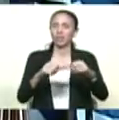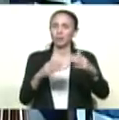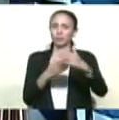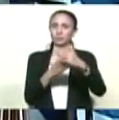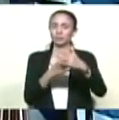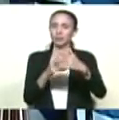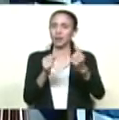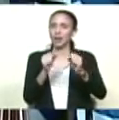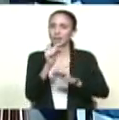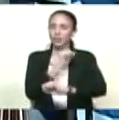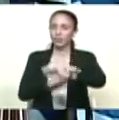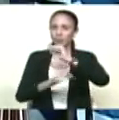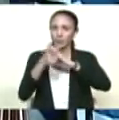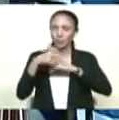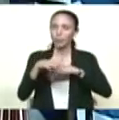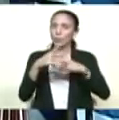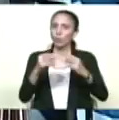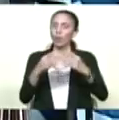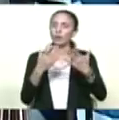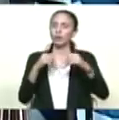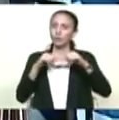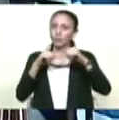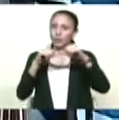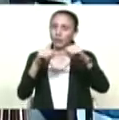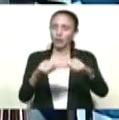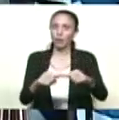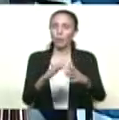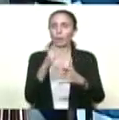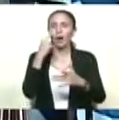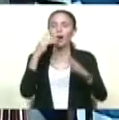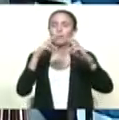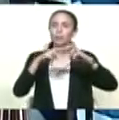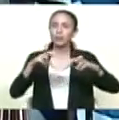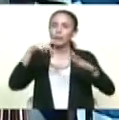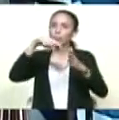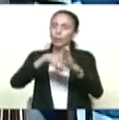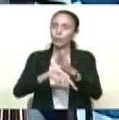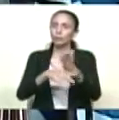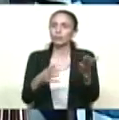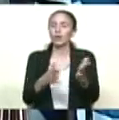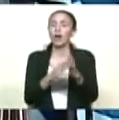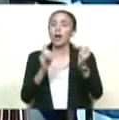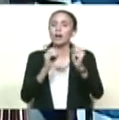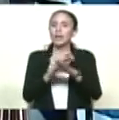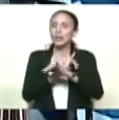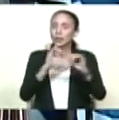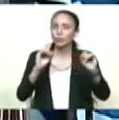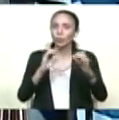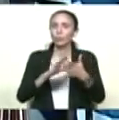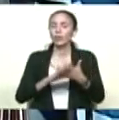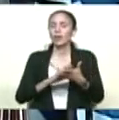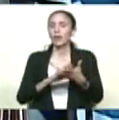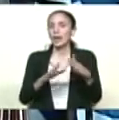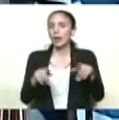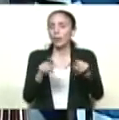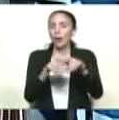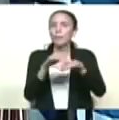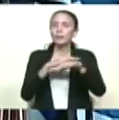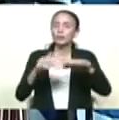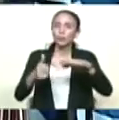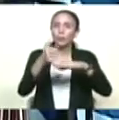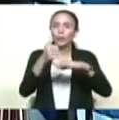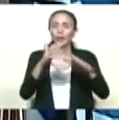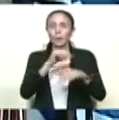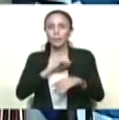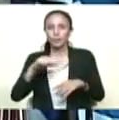espacio para que finalmente se depure se saneen no solo la administración pública y privada el país sino